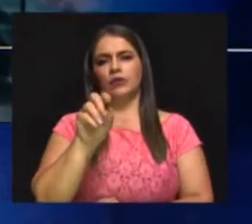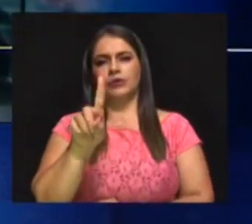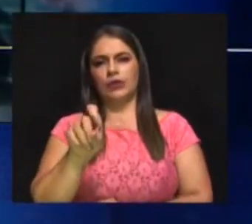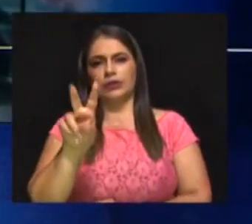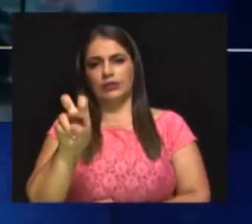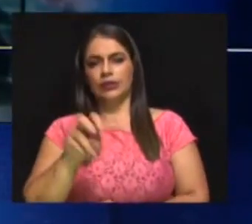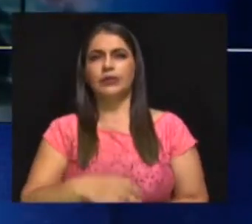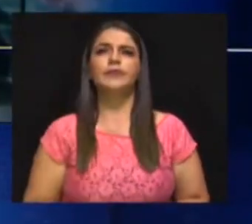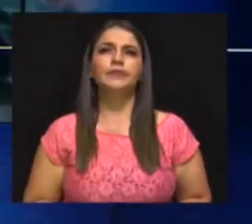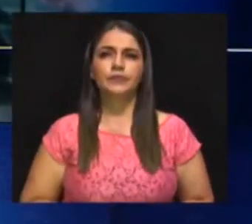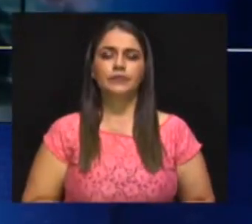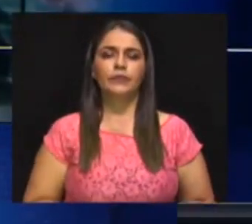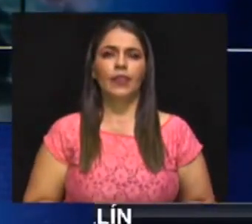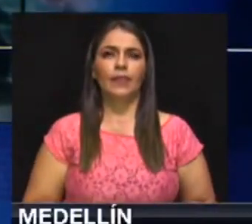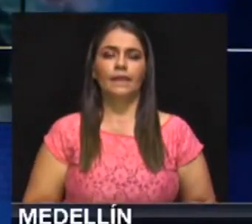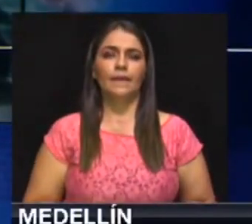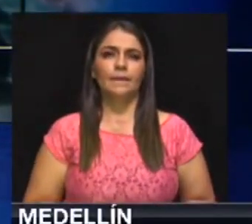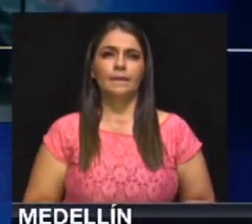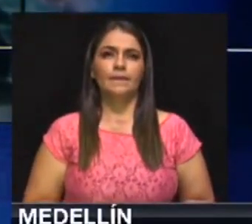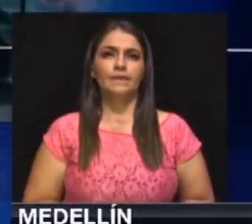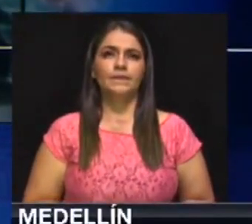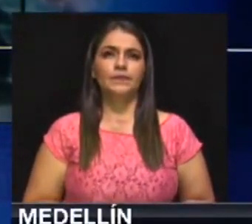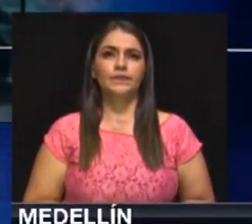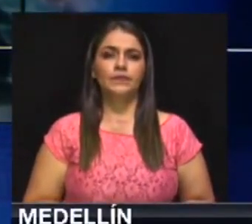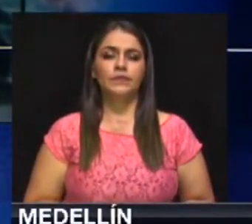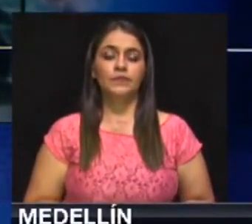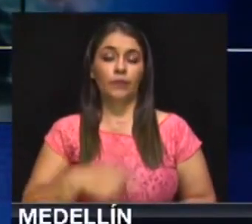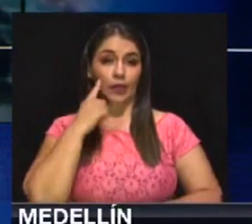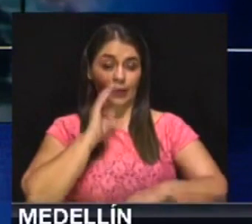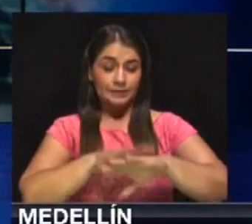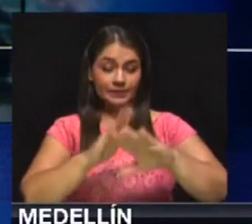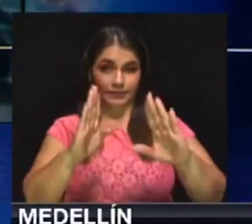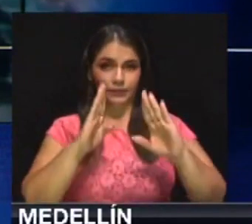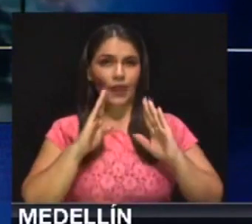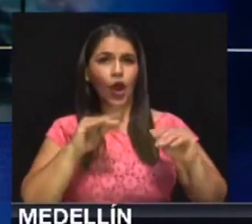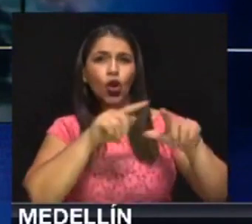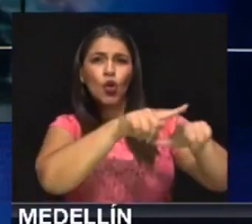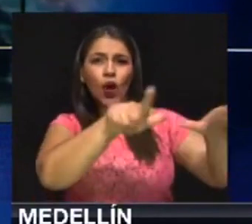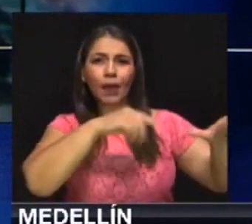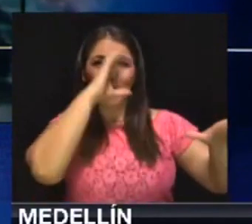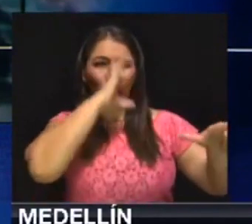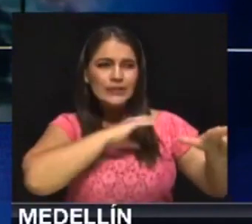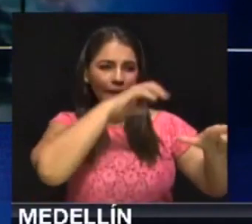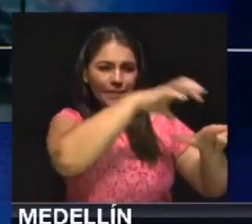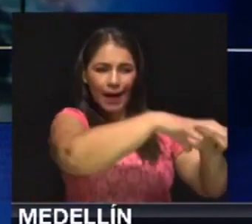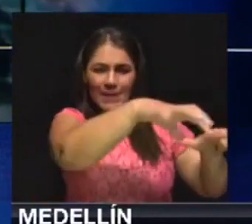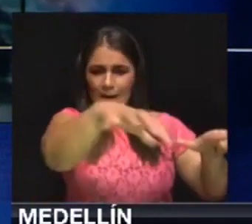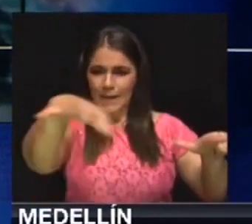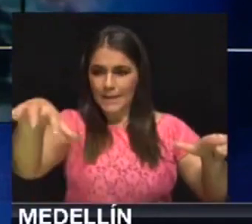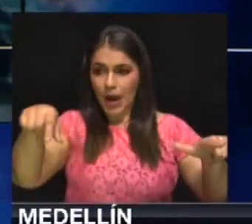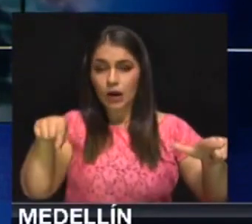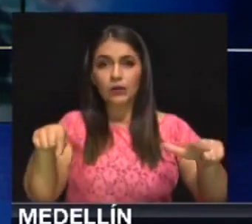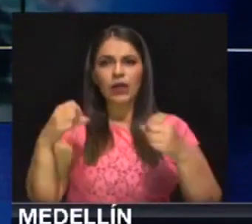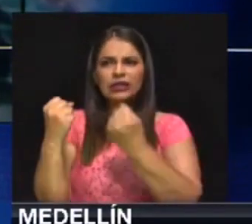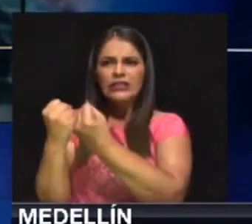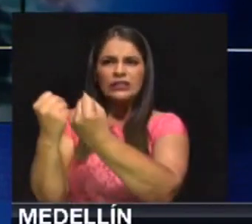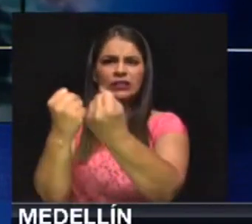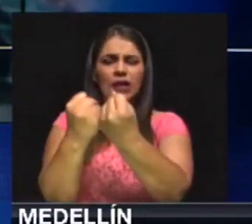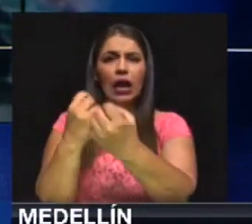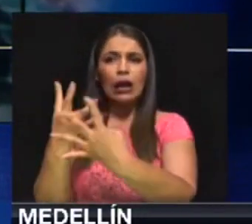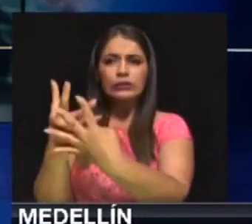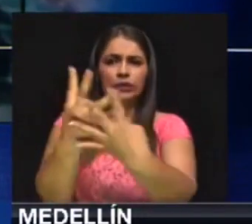Escuchen esto, hasta 550 personas que permanecen detenidas en las diferentes estaciones de policía del Valle de Aburrá podrían quedar en